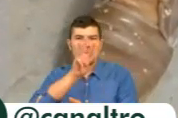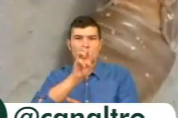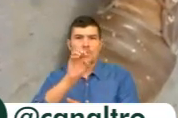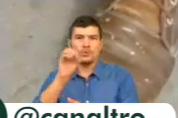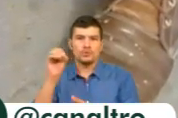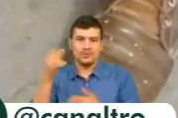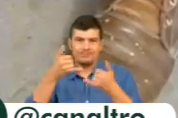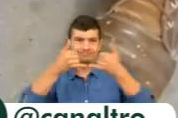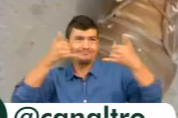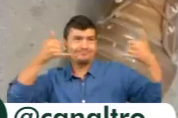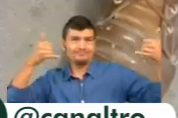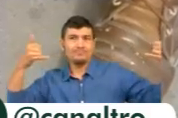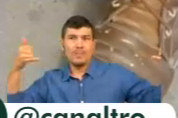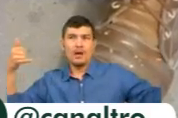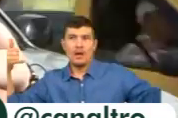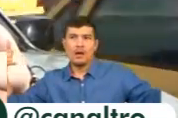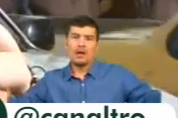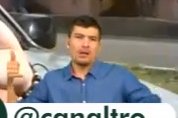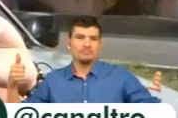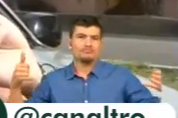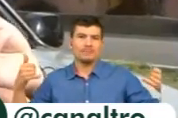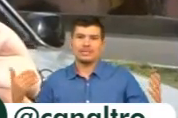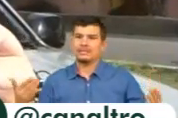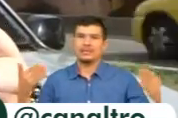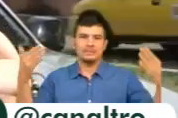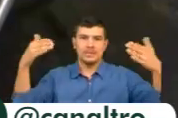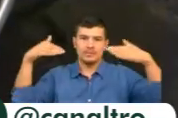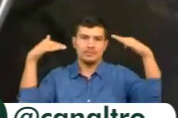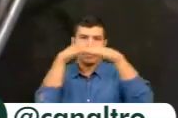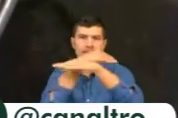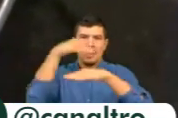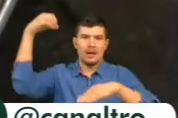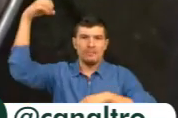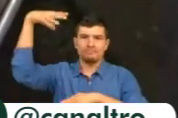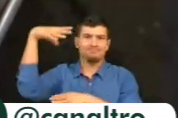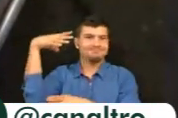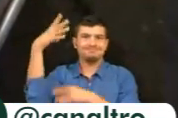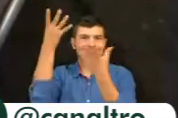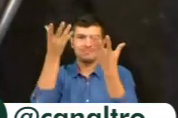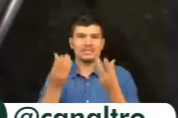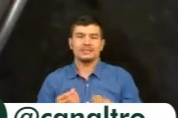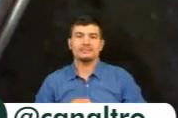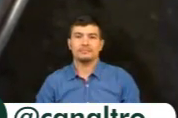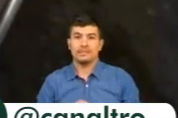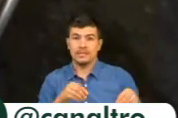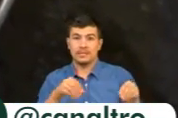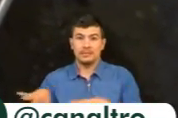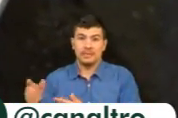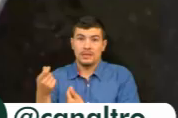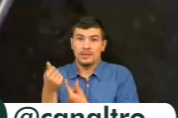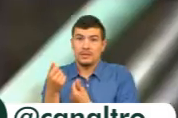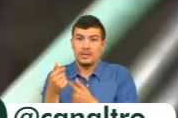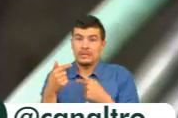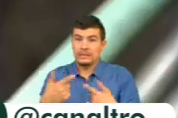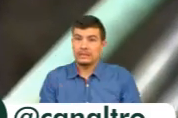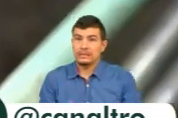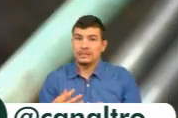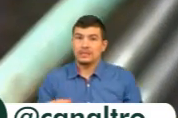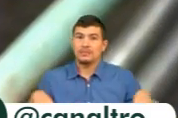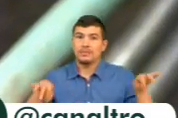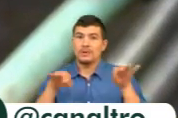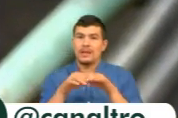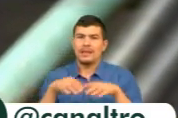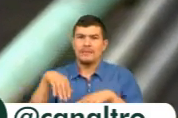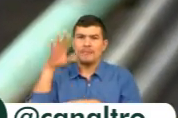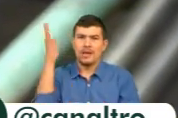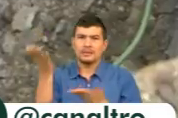lineales, de los cuales pues dejaron sin servicio toda la avenida Francisco Fernández. Las pérdidas económicas por este hurto son importantes, pero mucho más el